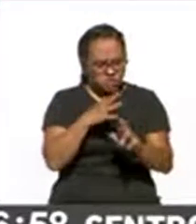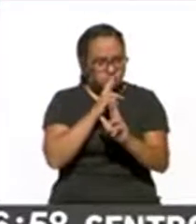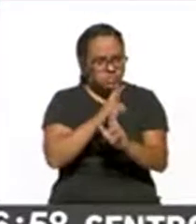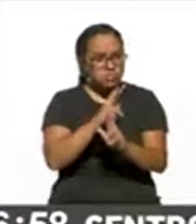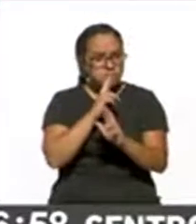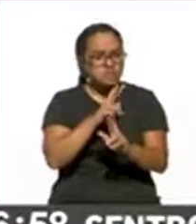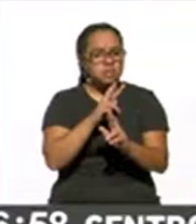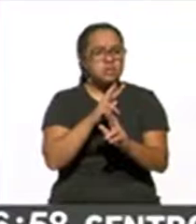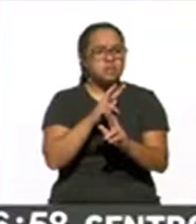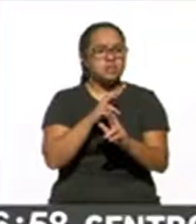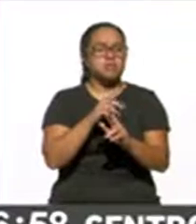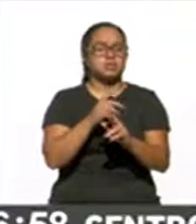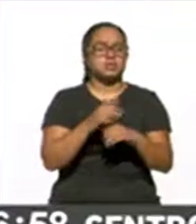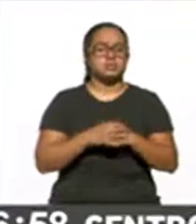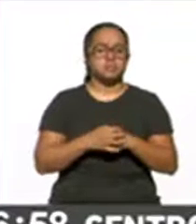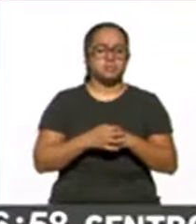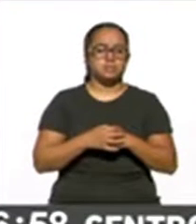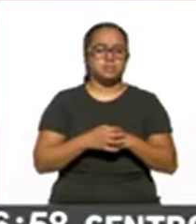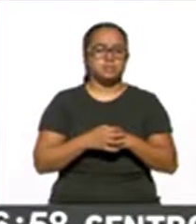hemos trabajado más en